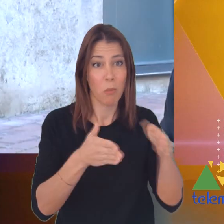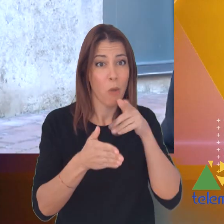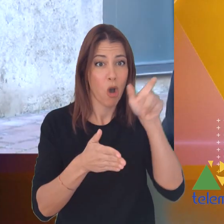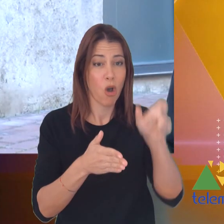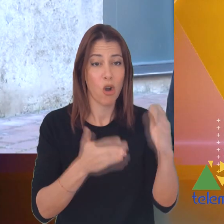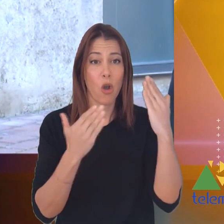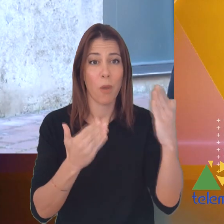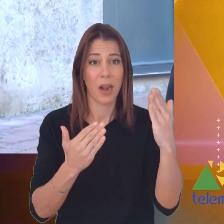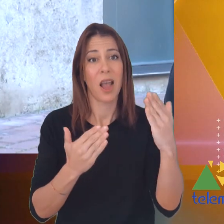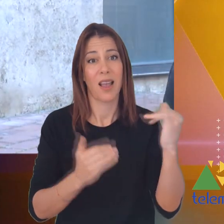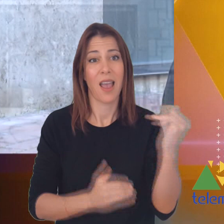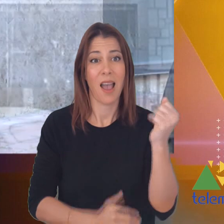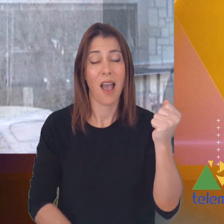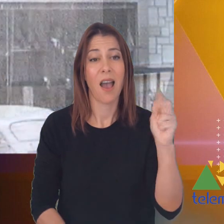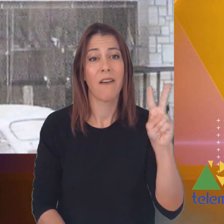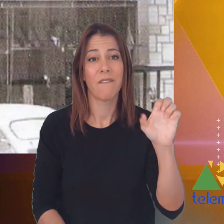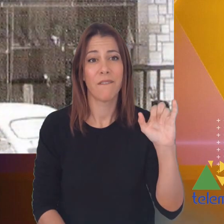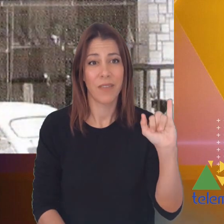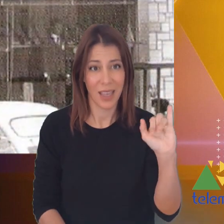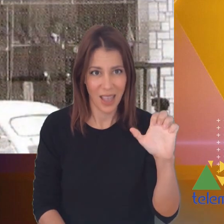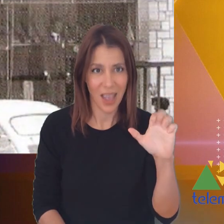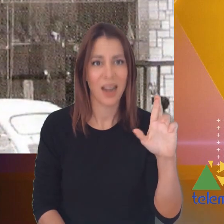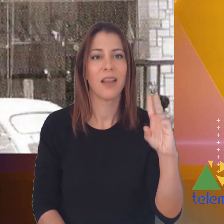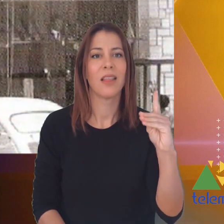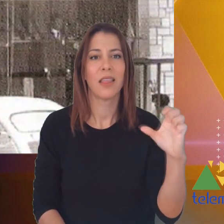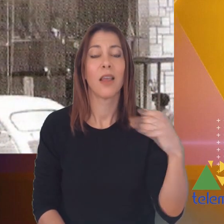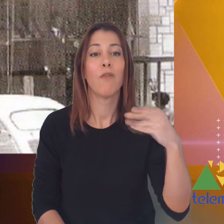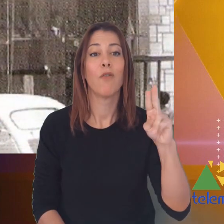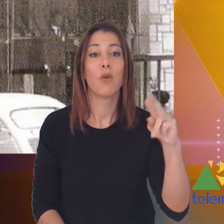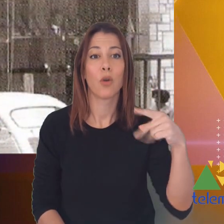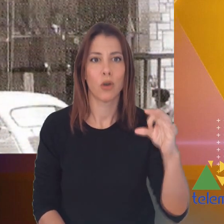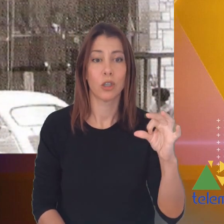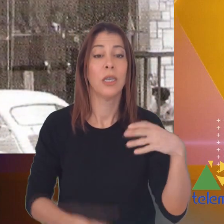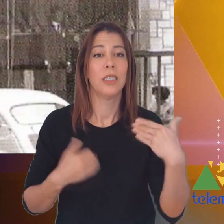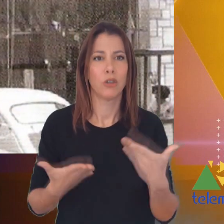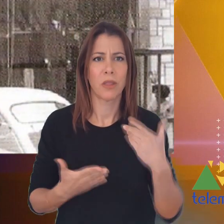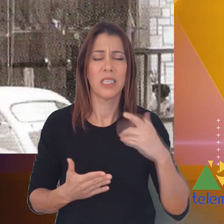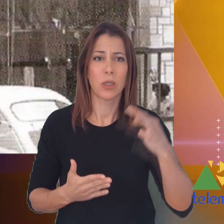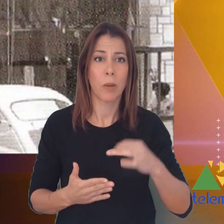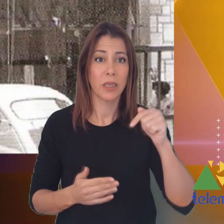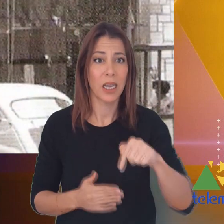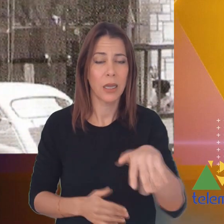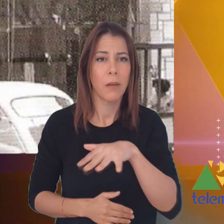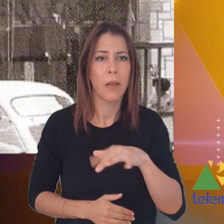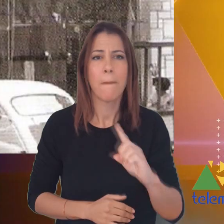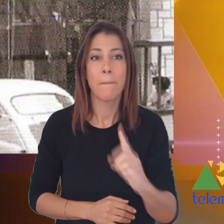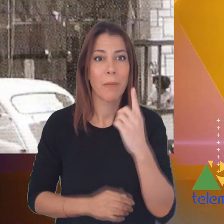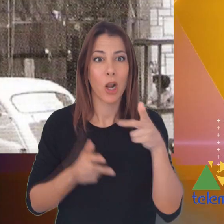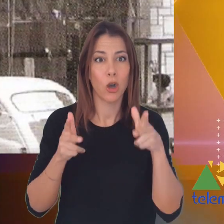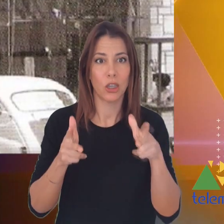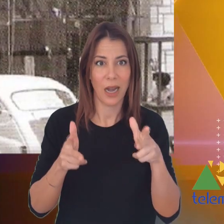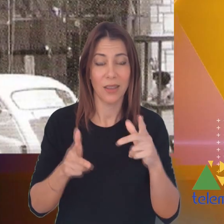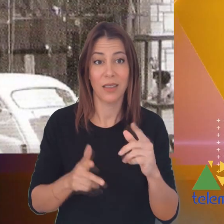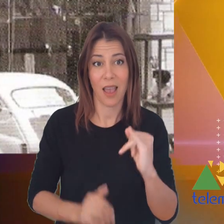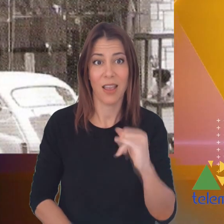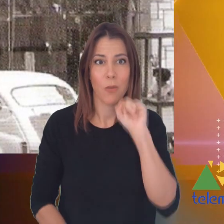que es Francisco Javier de Burgos. Y curiosamente también se pone en esta plaza uno de los primeros hoteles que tenemos en Motril,